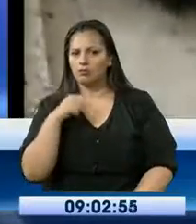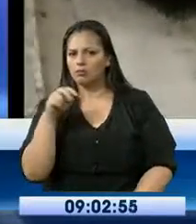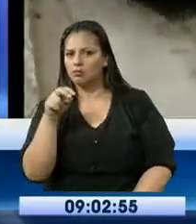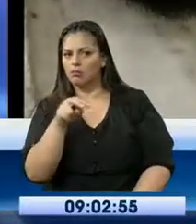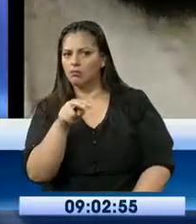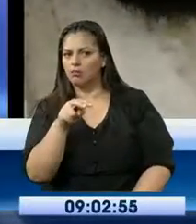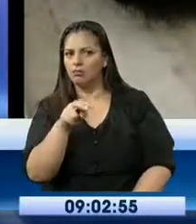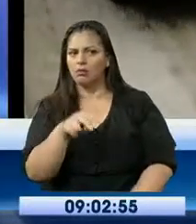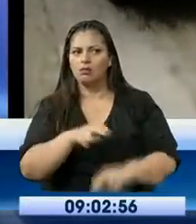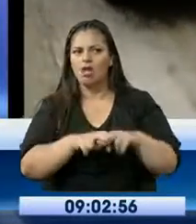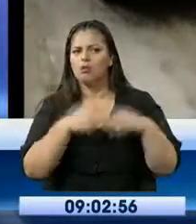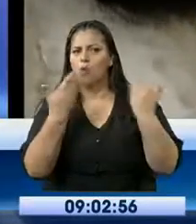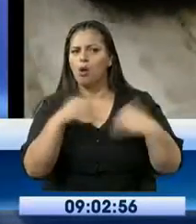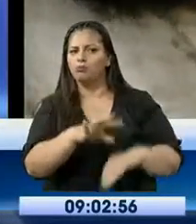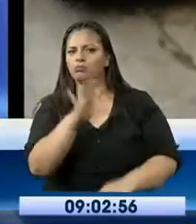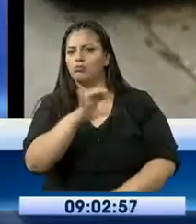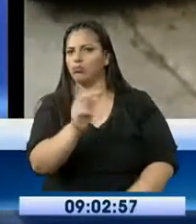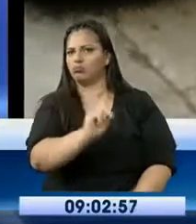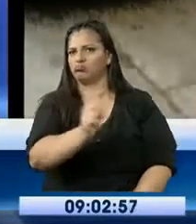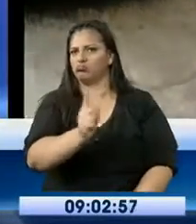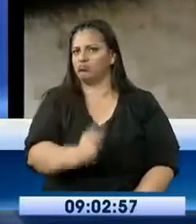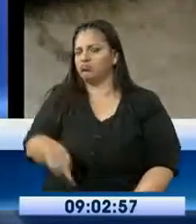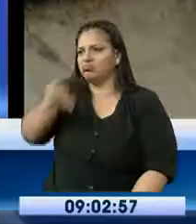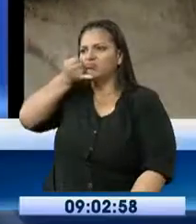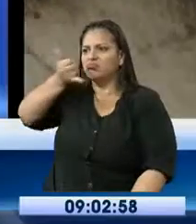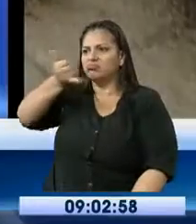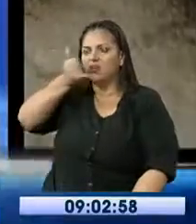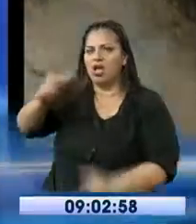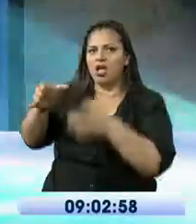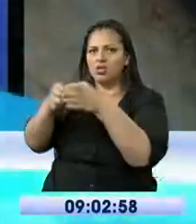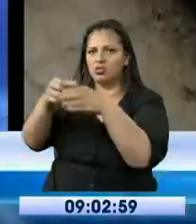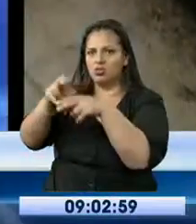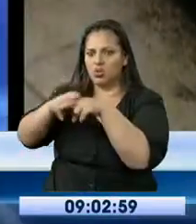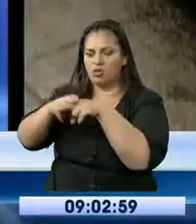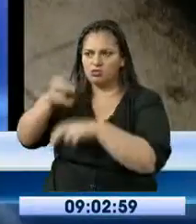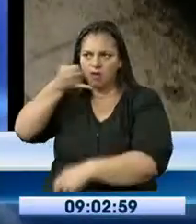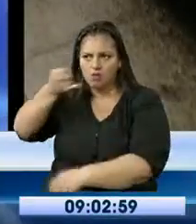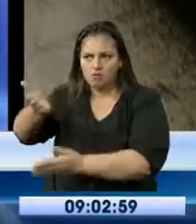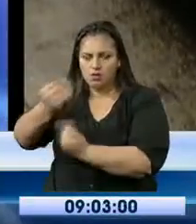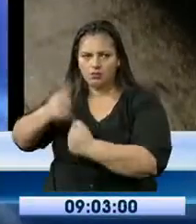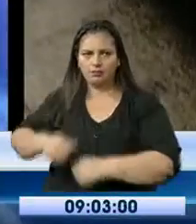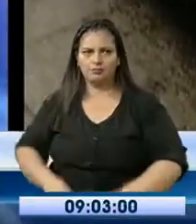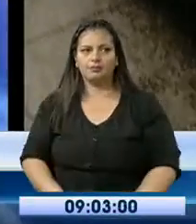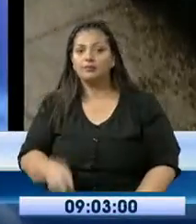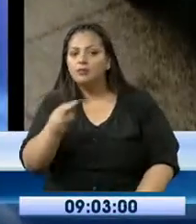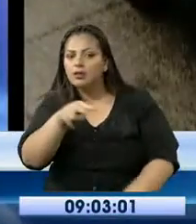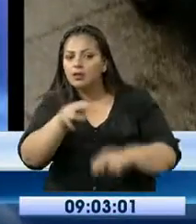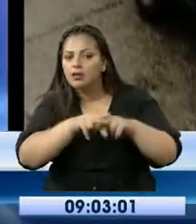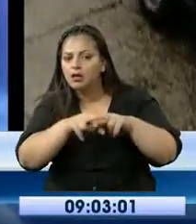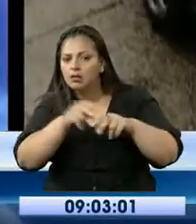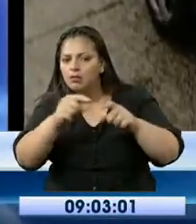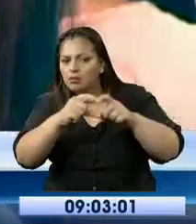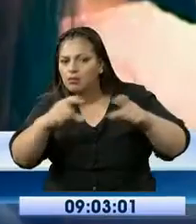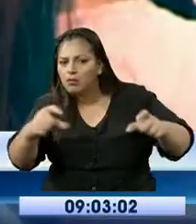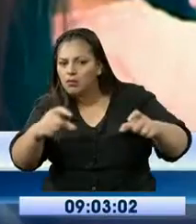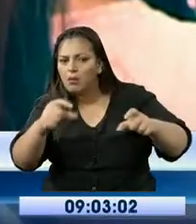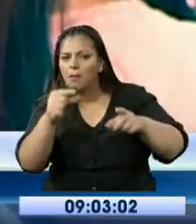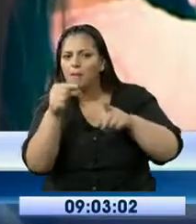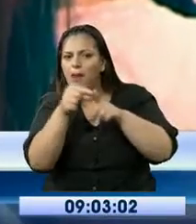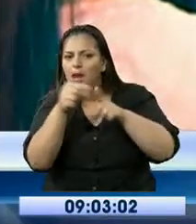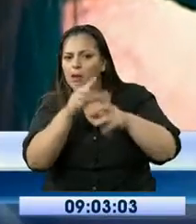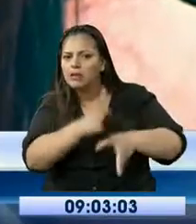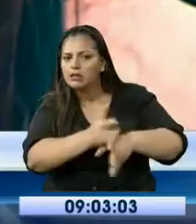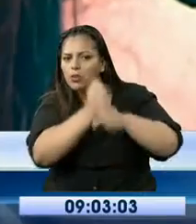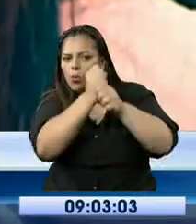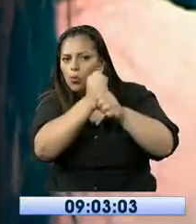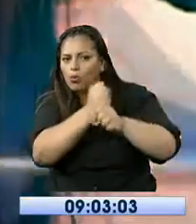la cooperativa y me envían el taxi. Primeramente que tenga placa, que tenga el sellito de taxi seguro y que tenga el nombre de la cooperativa. Según este